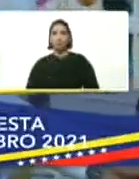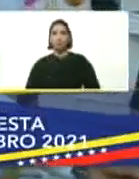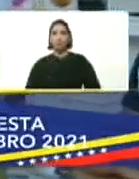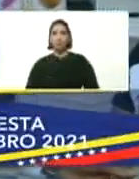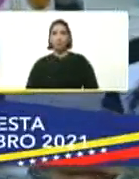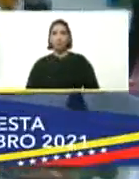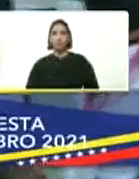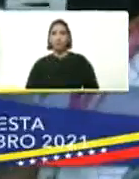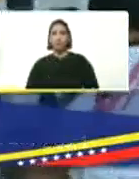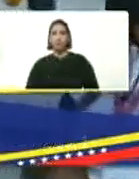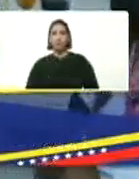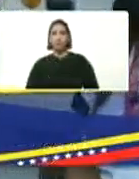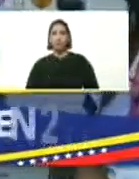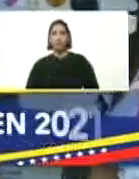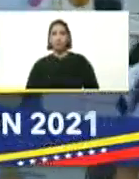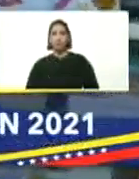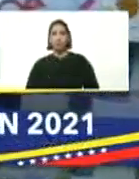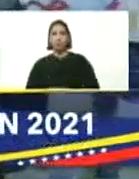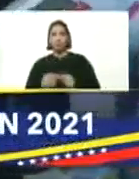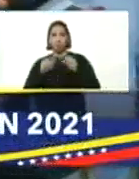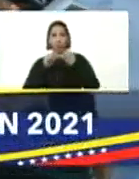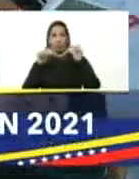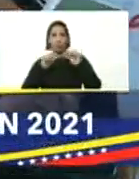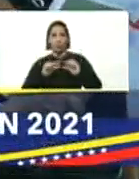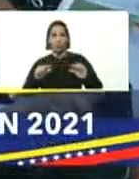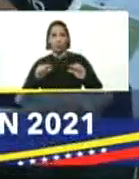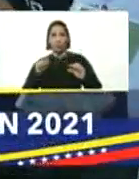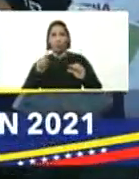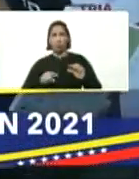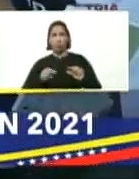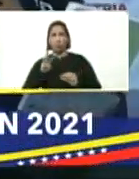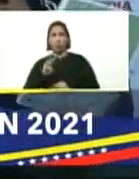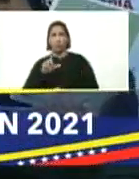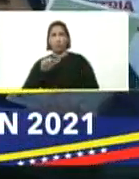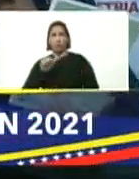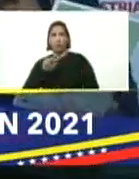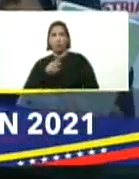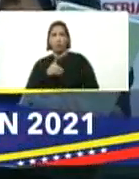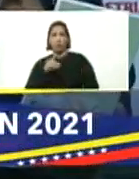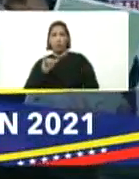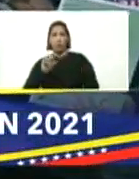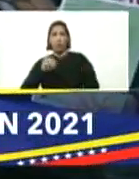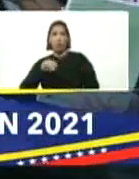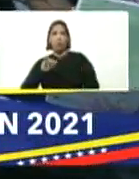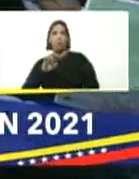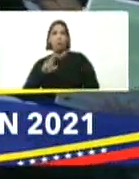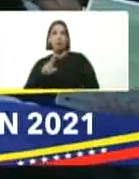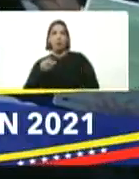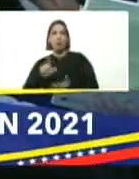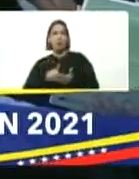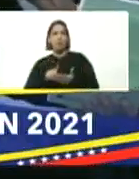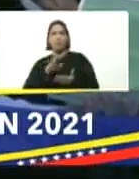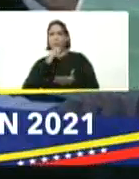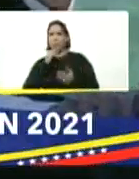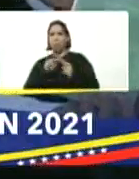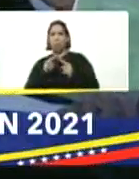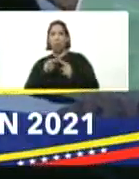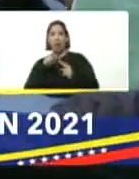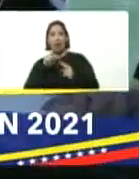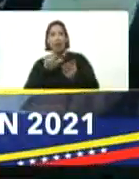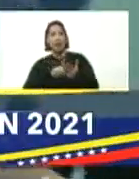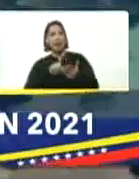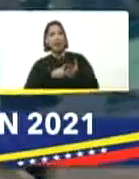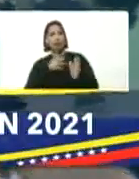Lo de arriba y lo de abajo. Vladimir Acosta. Este libro no lo conozco. Ese es un libro sobre